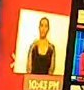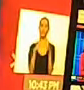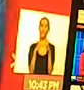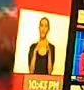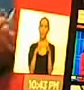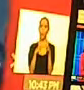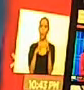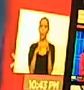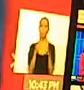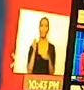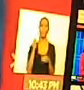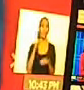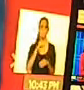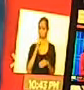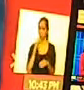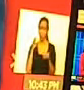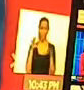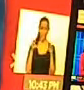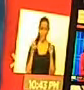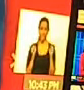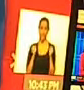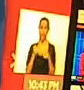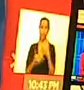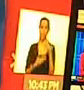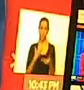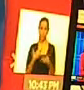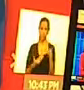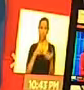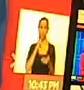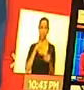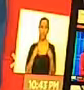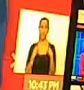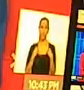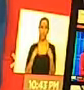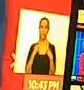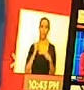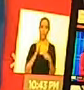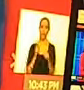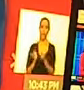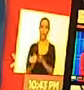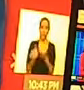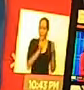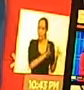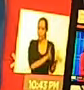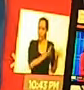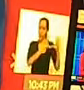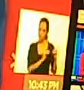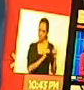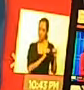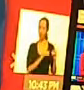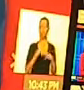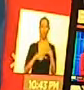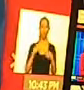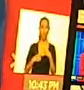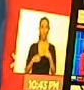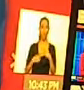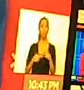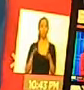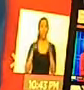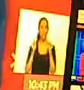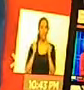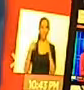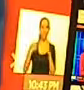si no entiende el proceso histórico en el que vivimos, debería de apartarse de las filas revolucionarias y entender que el enemigo es el